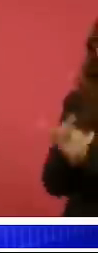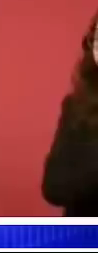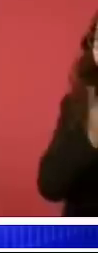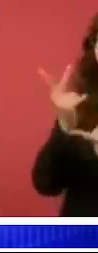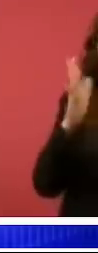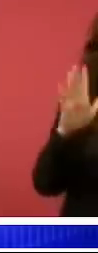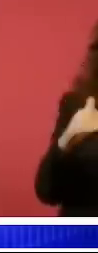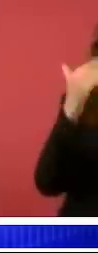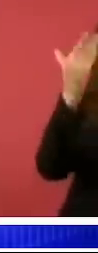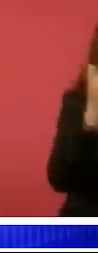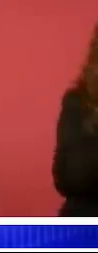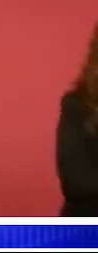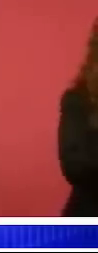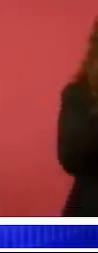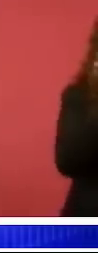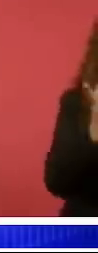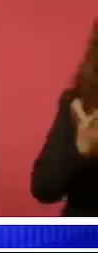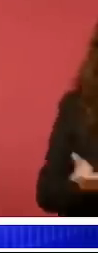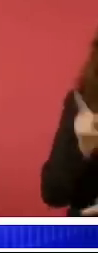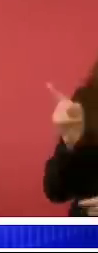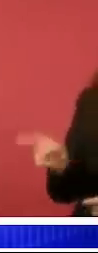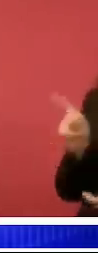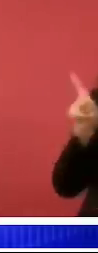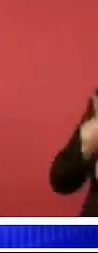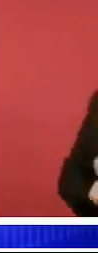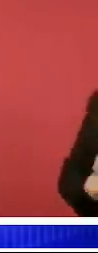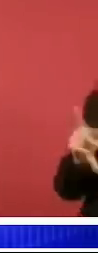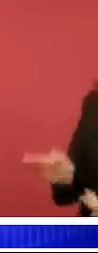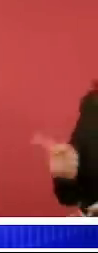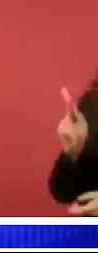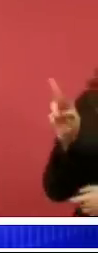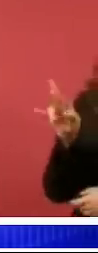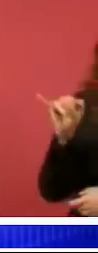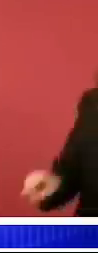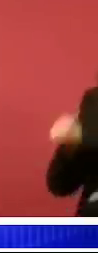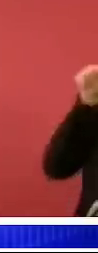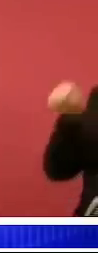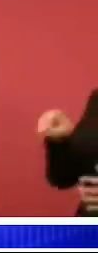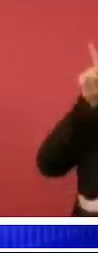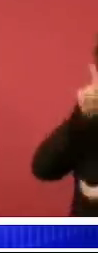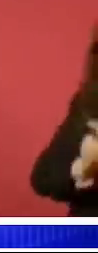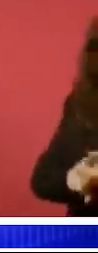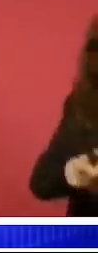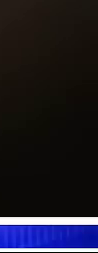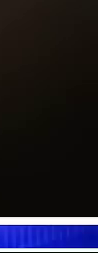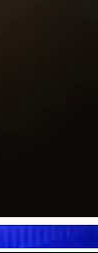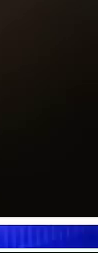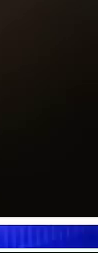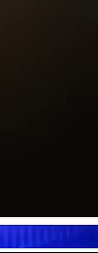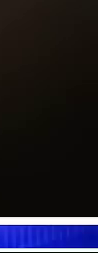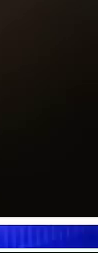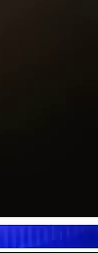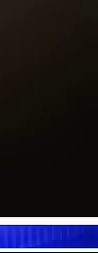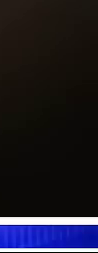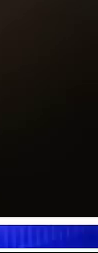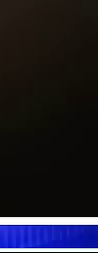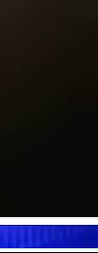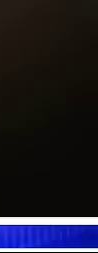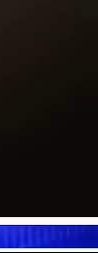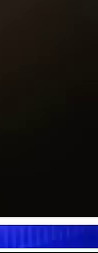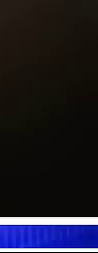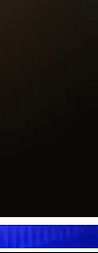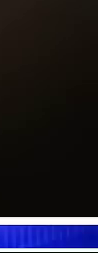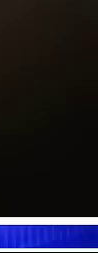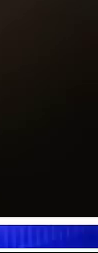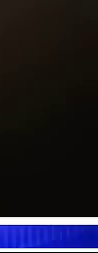se había anticipado iba a estar presente en esta corte el día de hoy y después de esto las revelaciones los